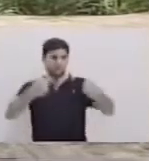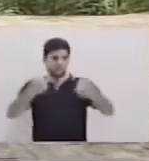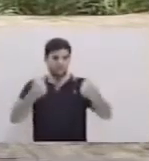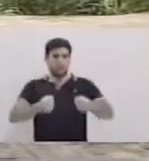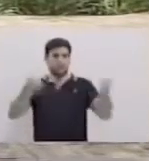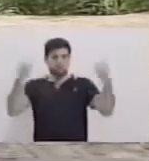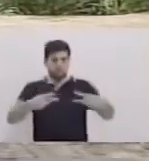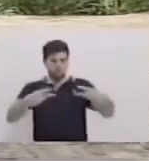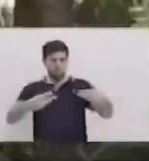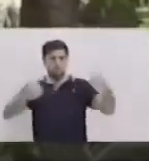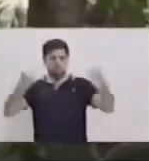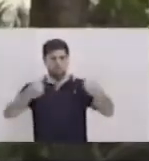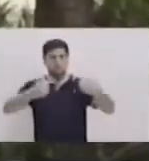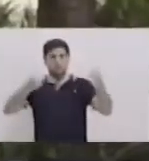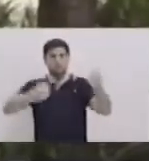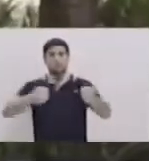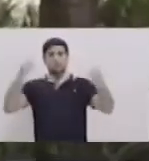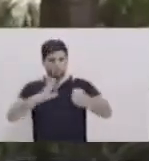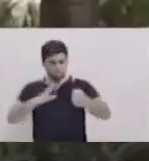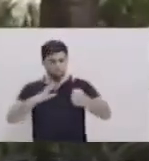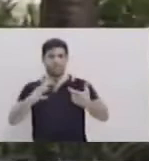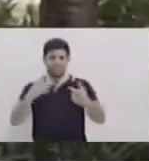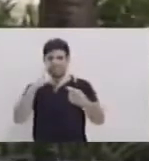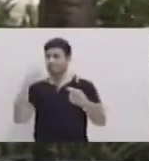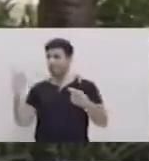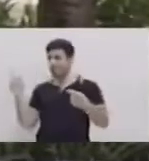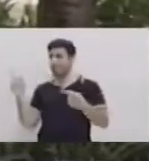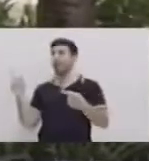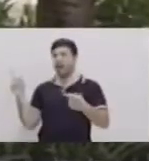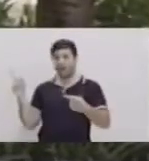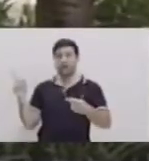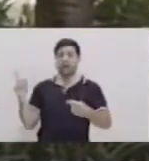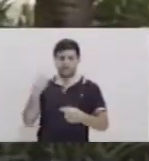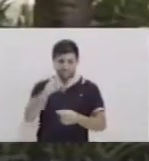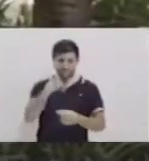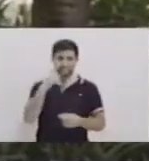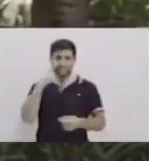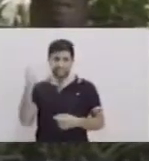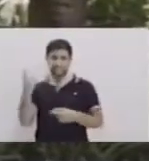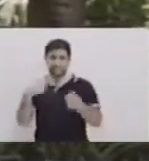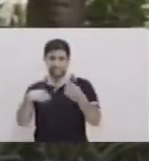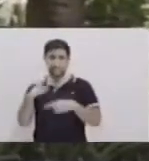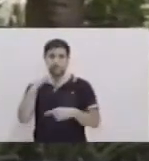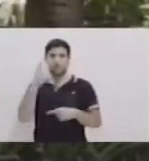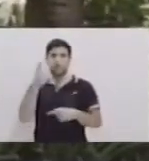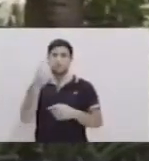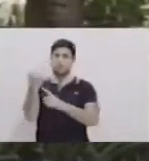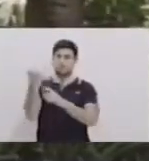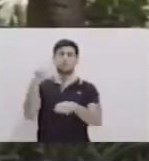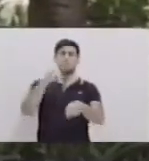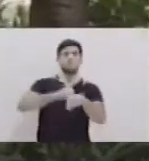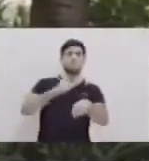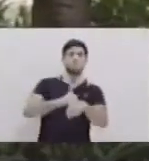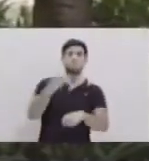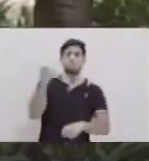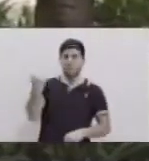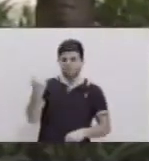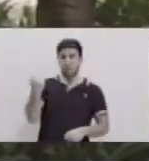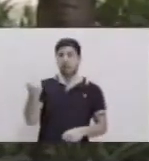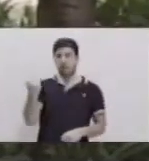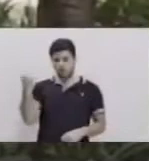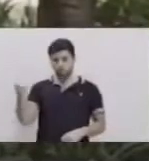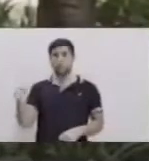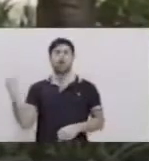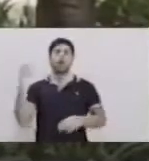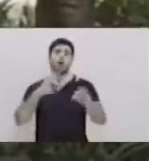piedra. Cuando decimos papel, con la mano extendida. Y cuando decimos tijera, en